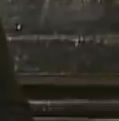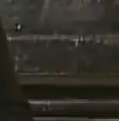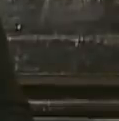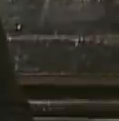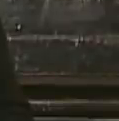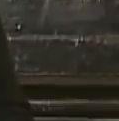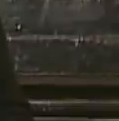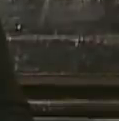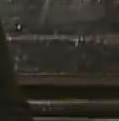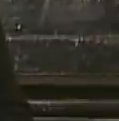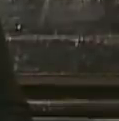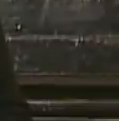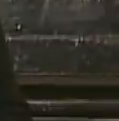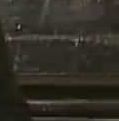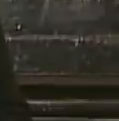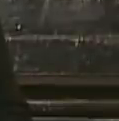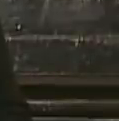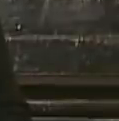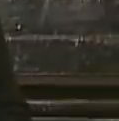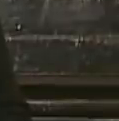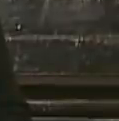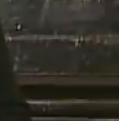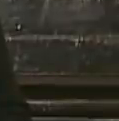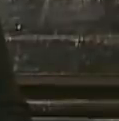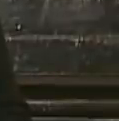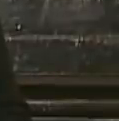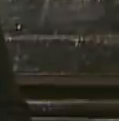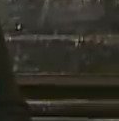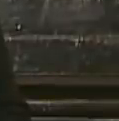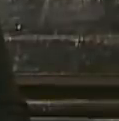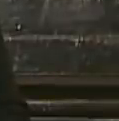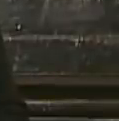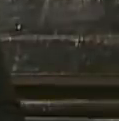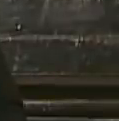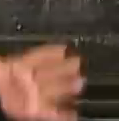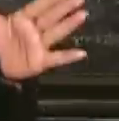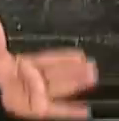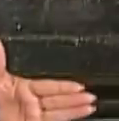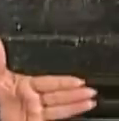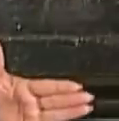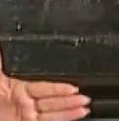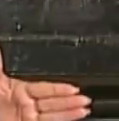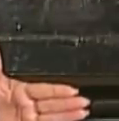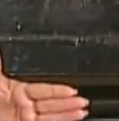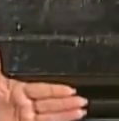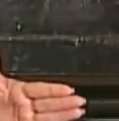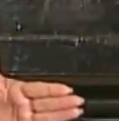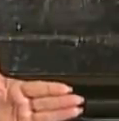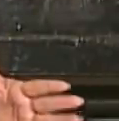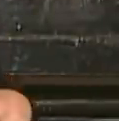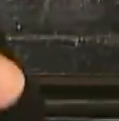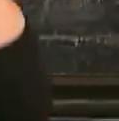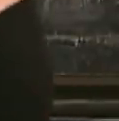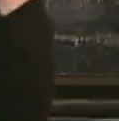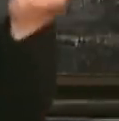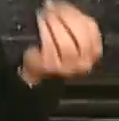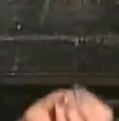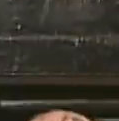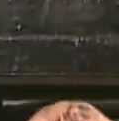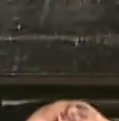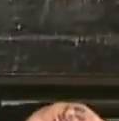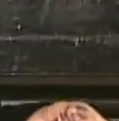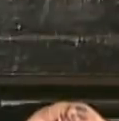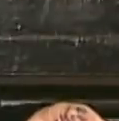esta hora se desarrolla la reunión de la Comisión Presidencial para el Seguimiento, Control y Prevención del COVID-19. Recordemos que se trata de un trabajo articulado entre